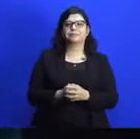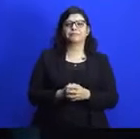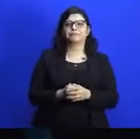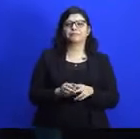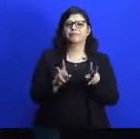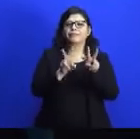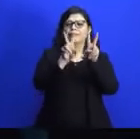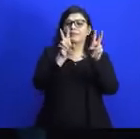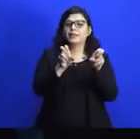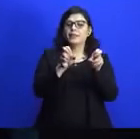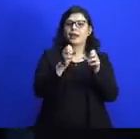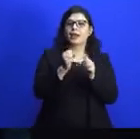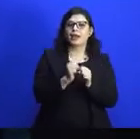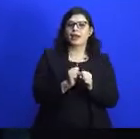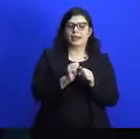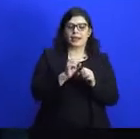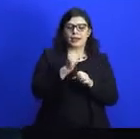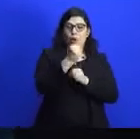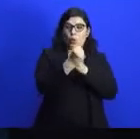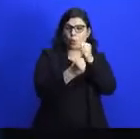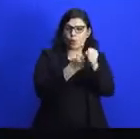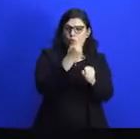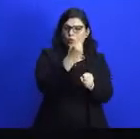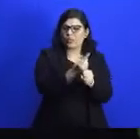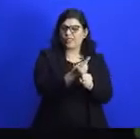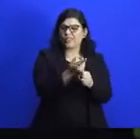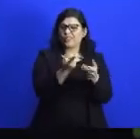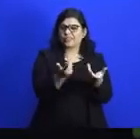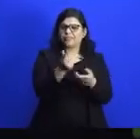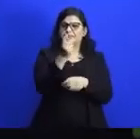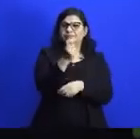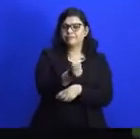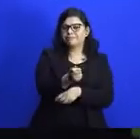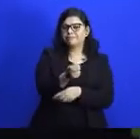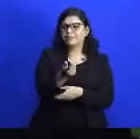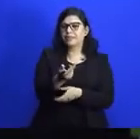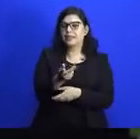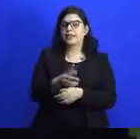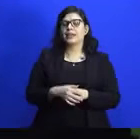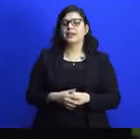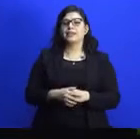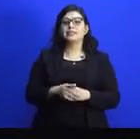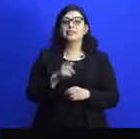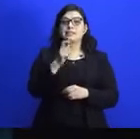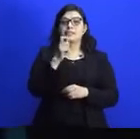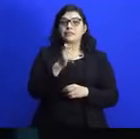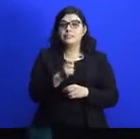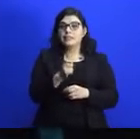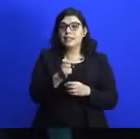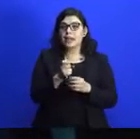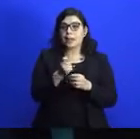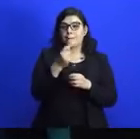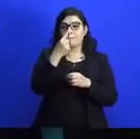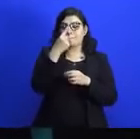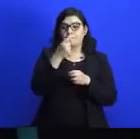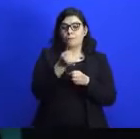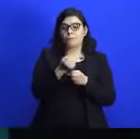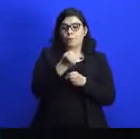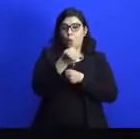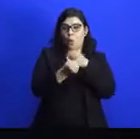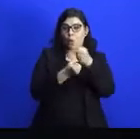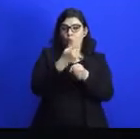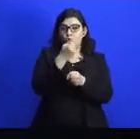oportunidad? Guy algo comentó, ¿no es cierto? Y oportunidad habla de brindar oportunidades de acceso